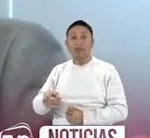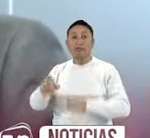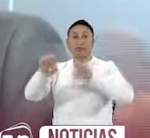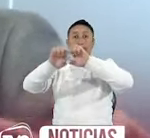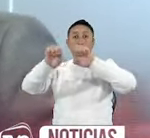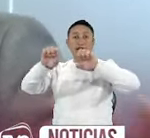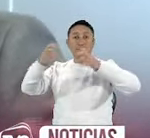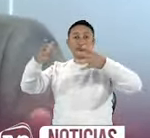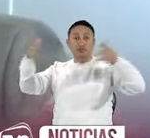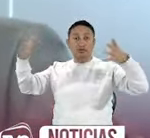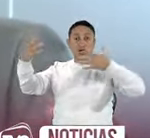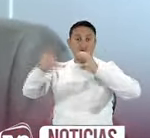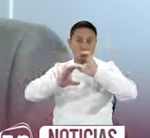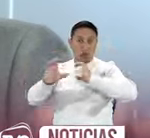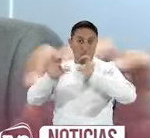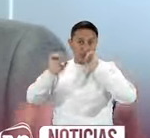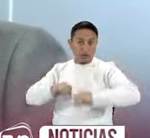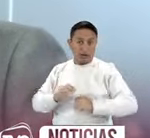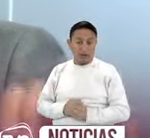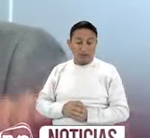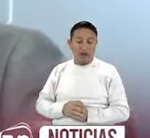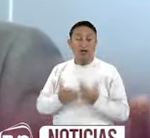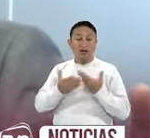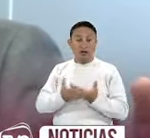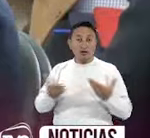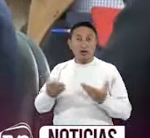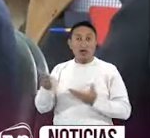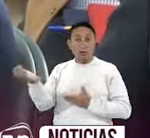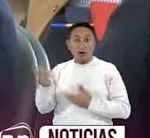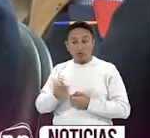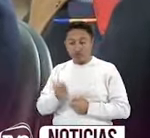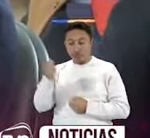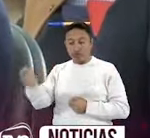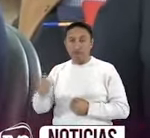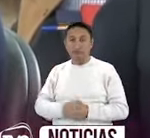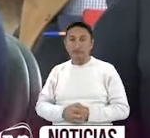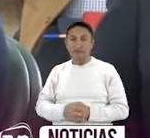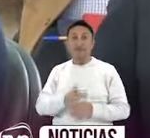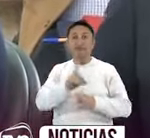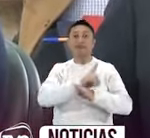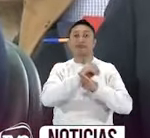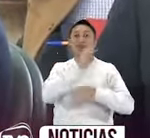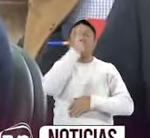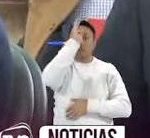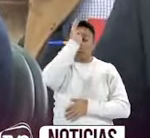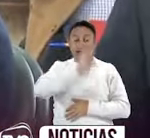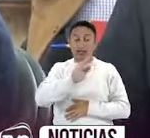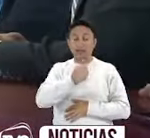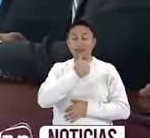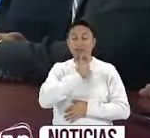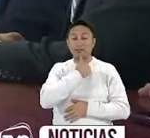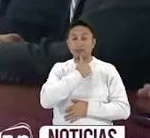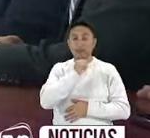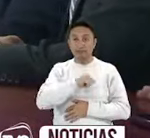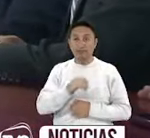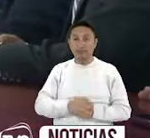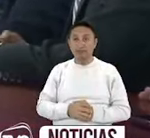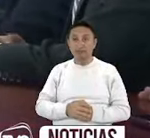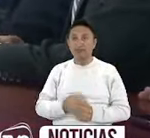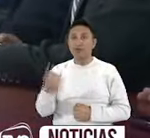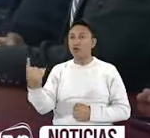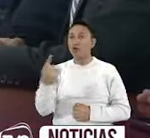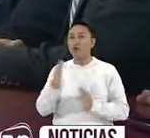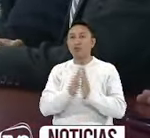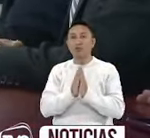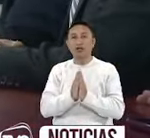la posibilidad de entregar bonos. Directores de hospitales y clínicas privadas solo tienen un pedido para el